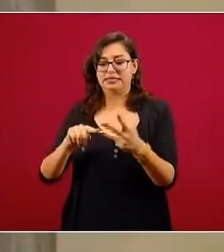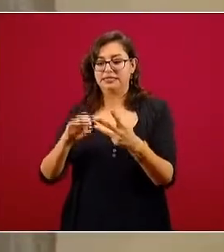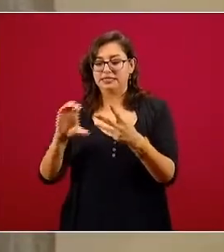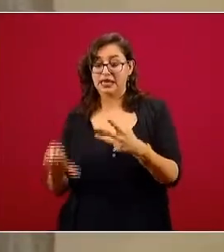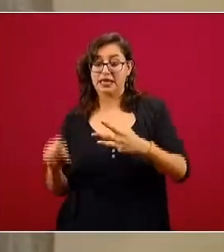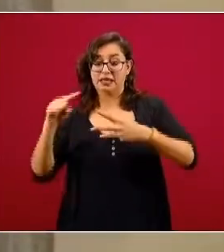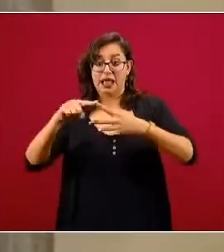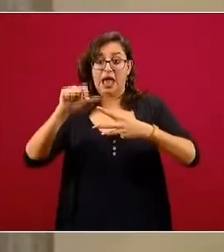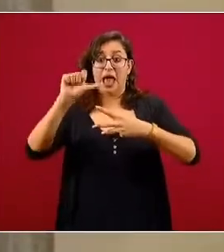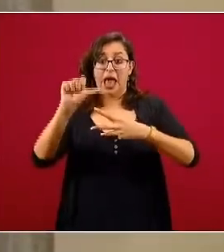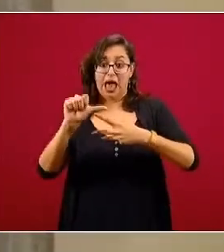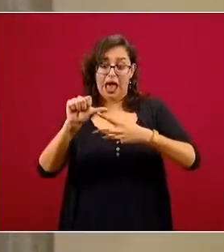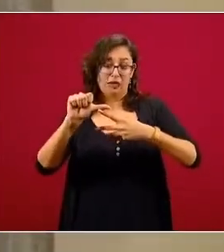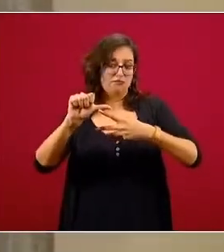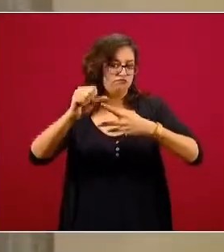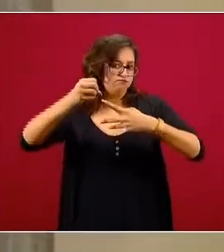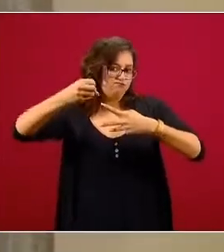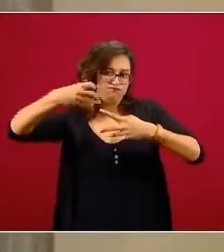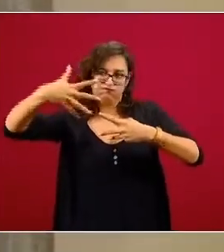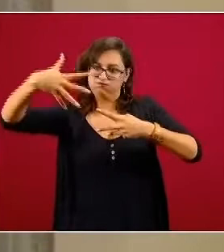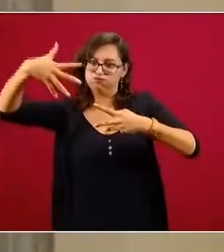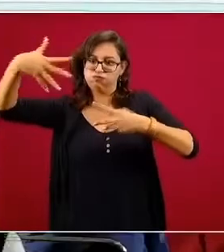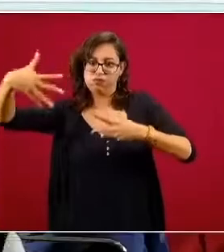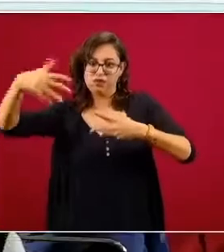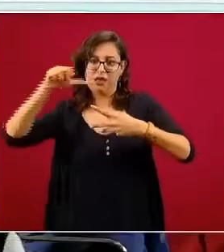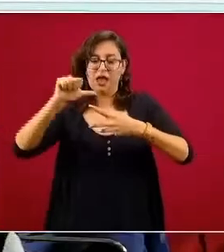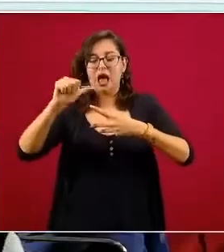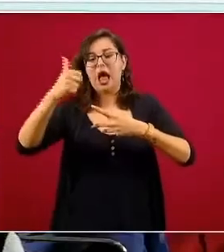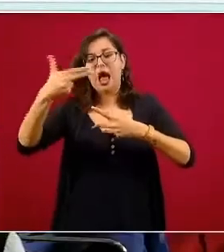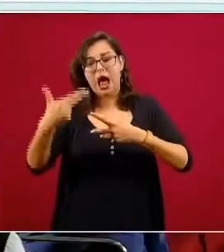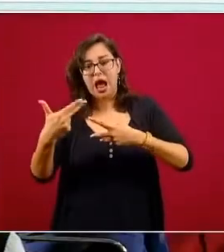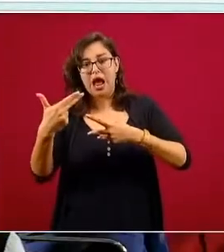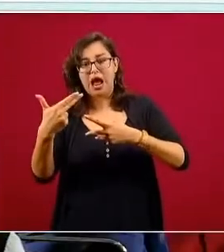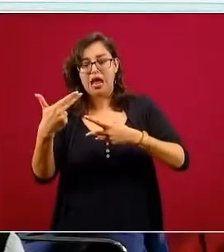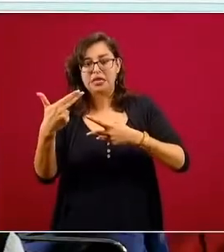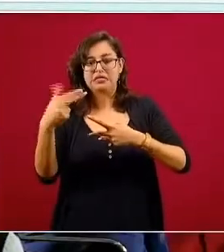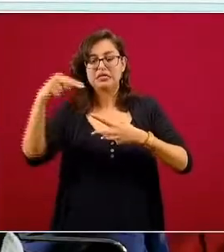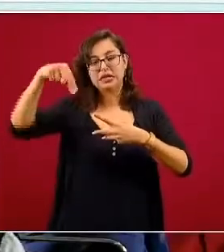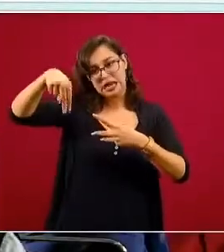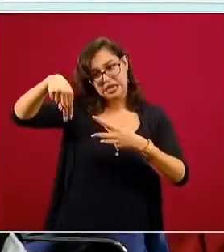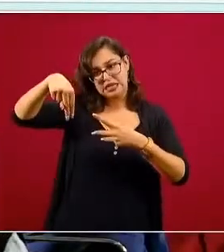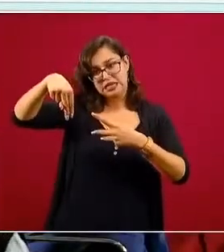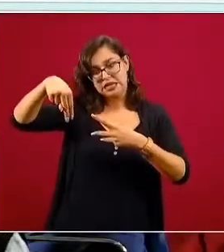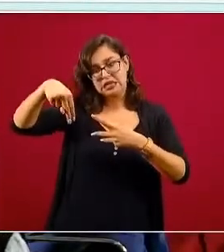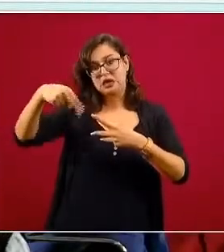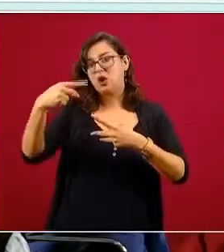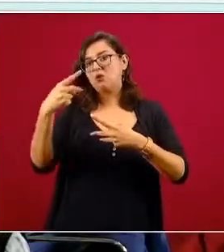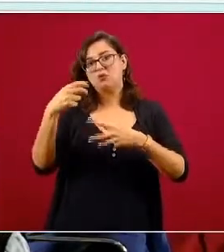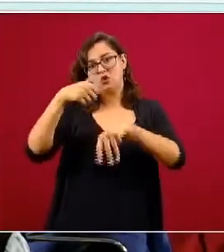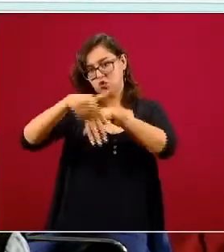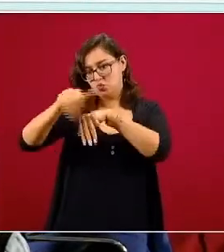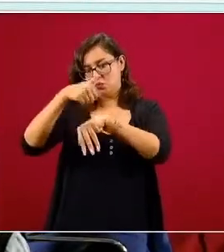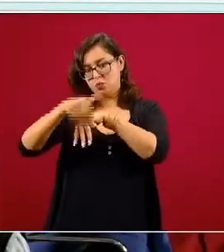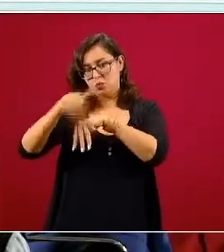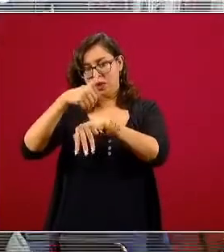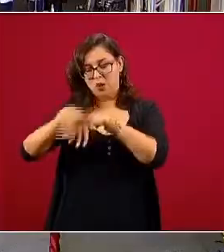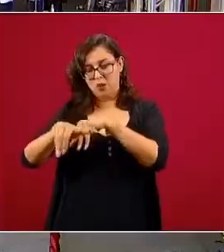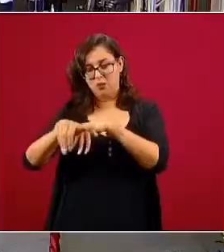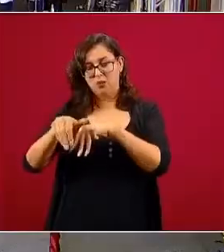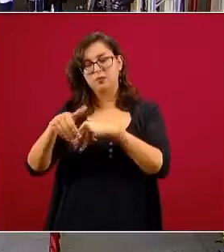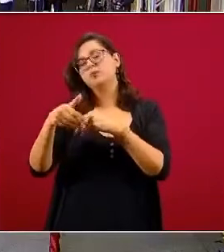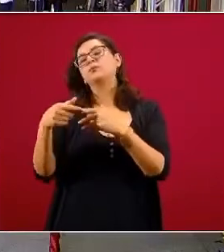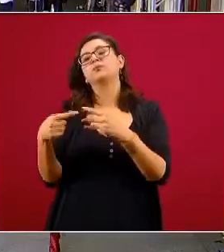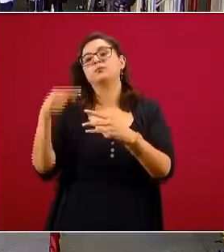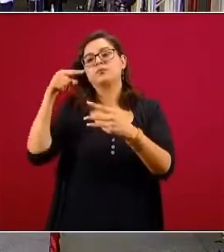múltiples subtipos que se clasifican con las letras H y la letra N y una serie de números, que corresponde